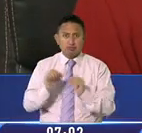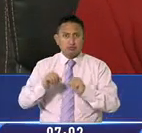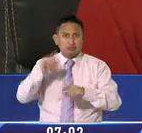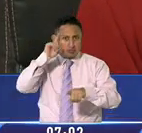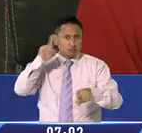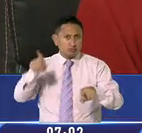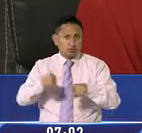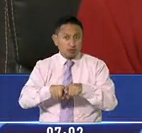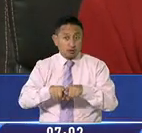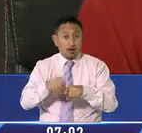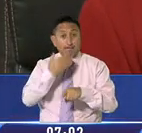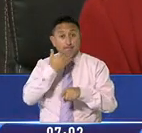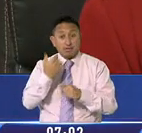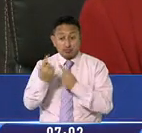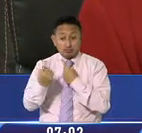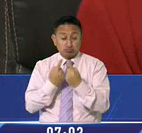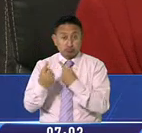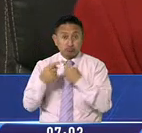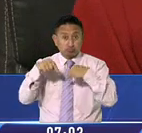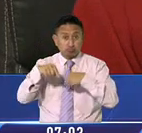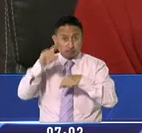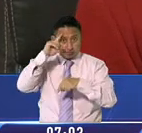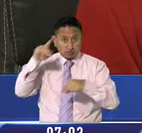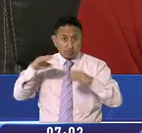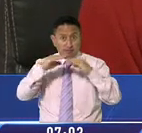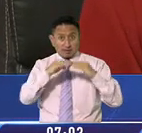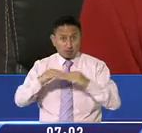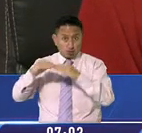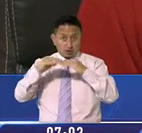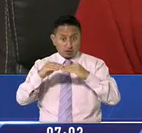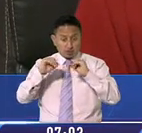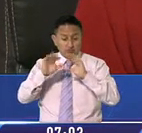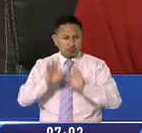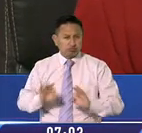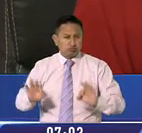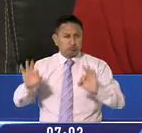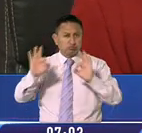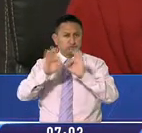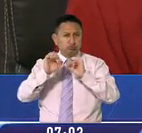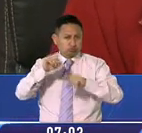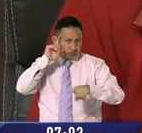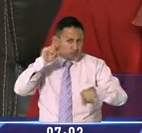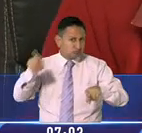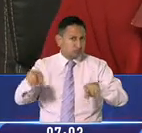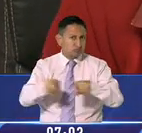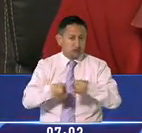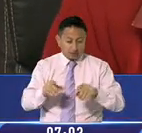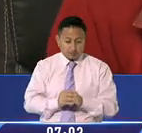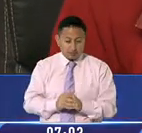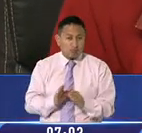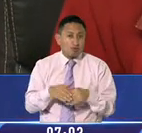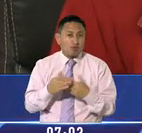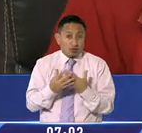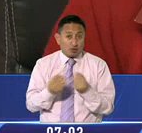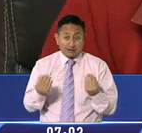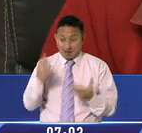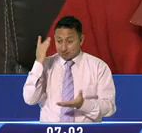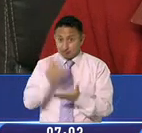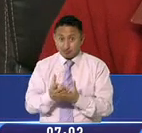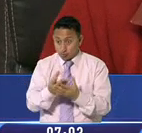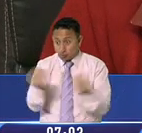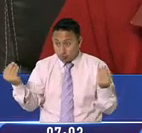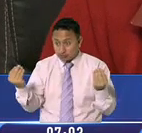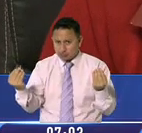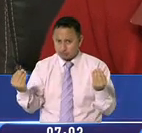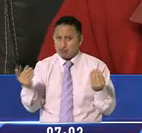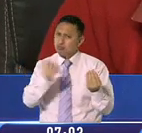de la democracia y muy importante para llegar a acuerdos. No podremos solucionar las cosas de una en un solo año, pero